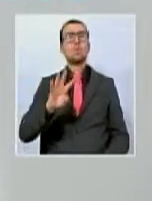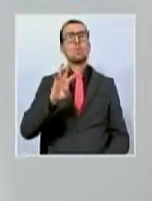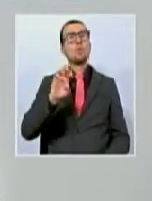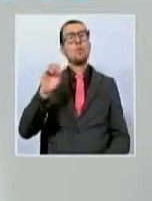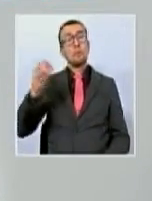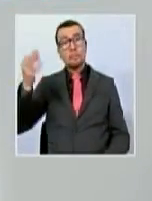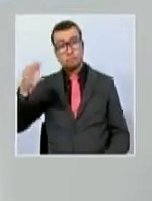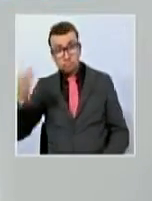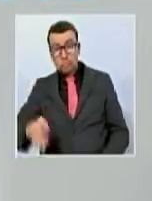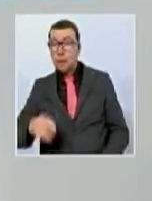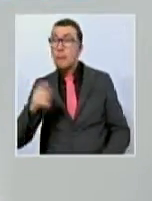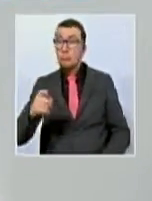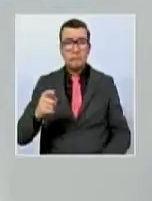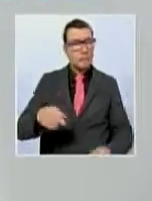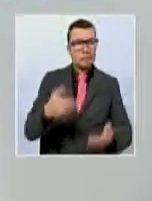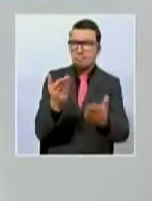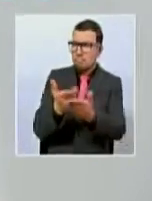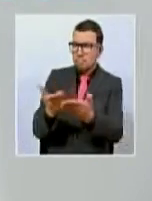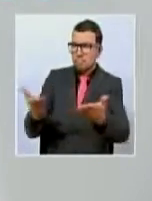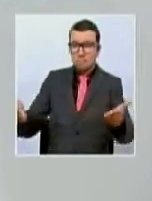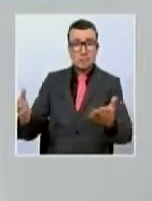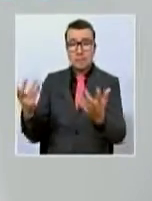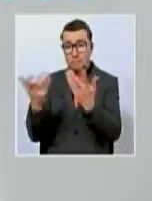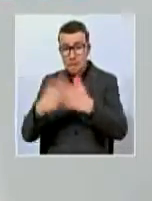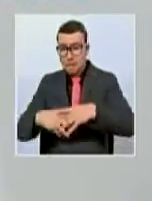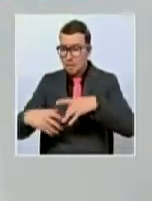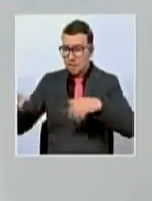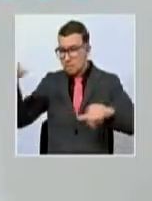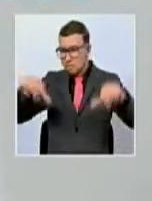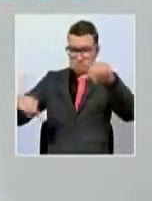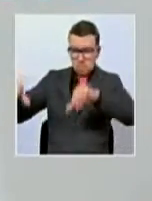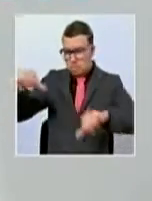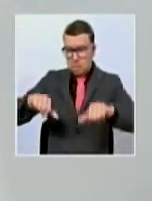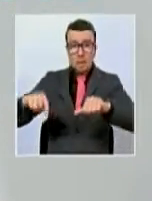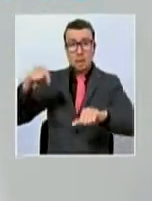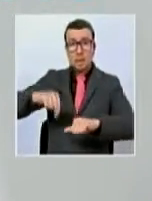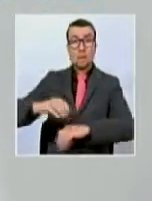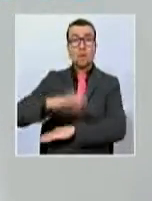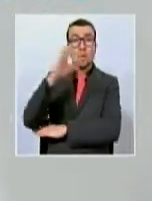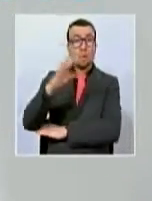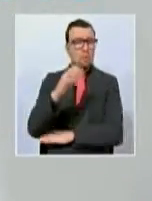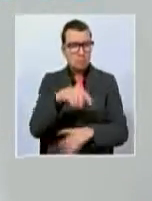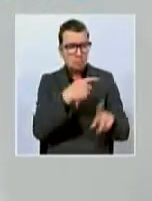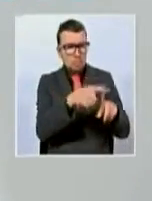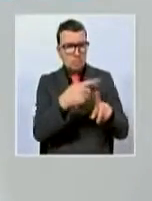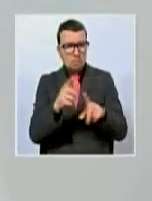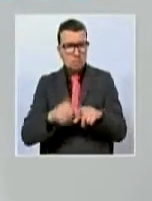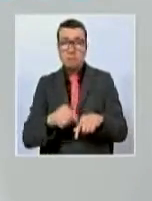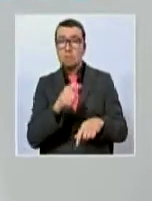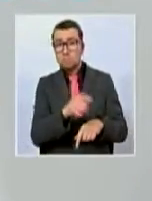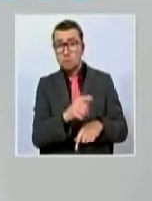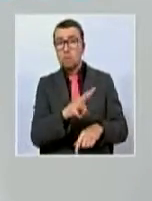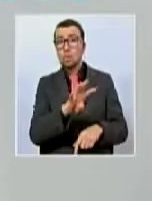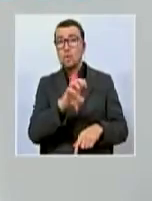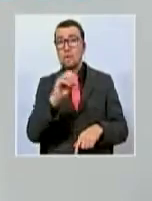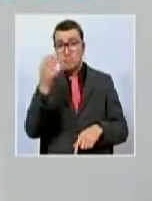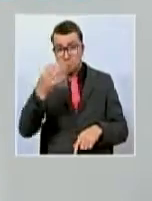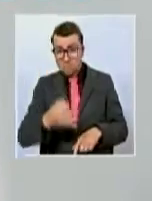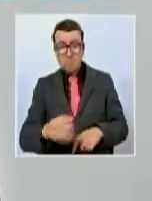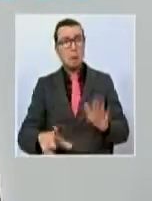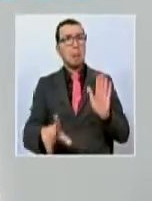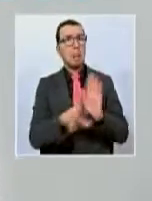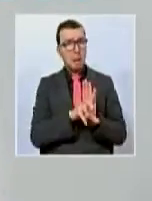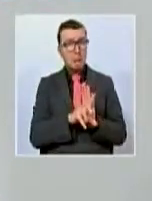los productos y de los laboratorios que hay en Colombia, son productos legales. O sea, esto es una industria que